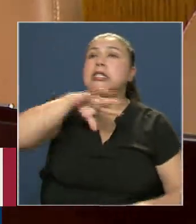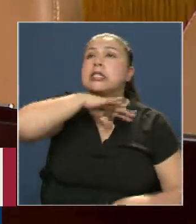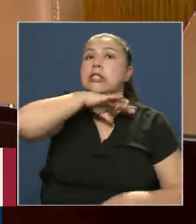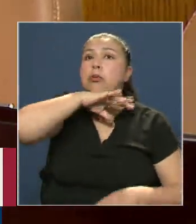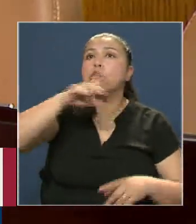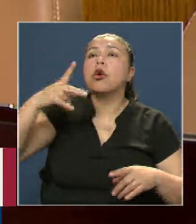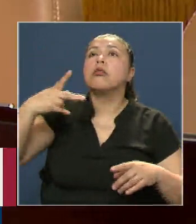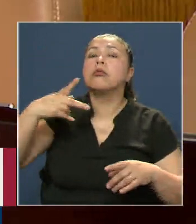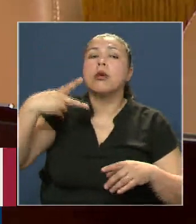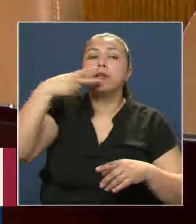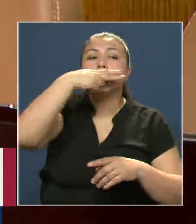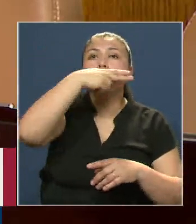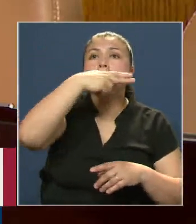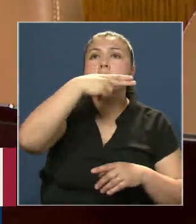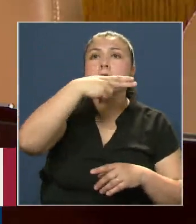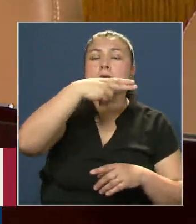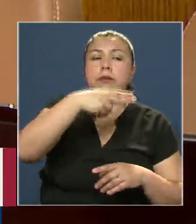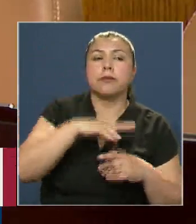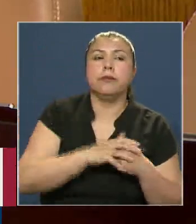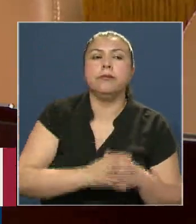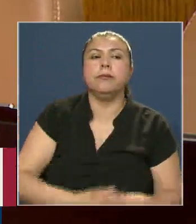Quiero pedir los cinco...